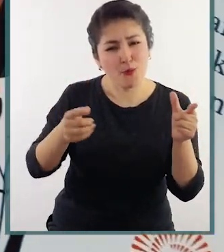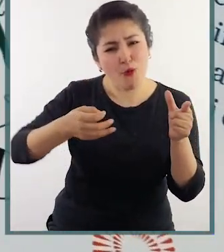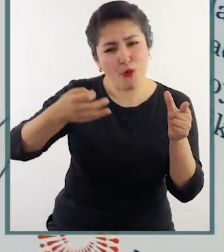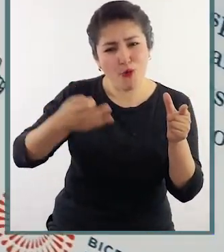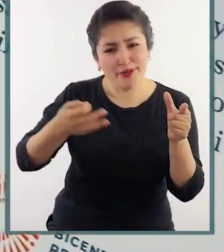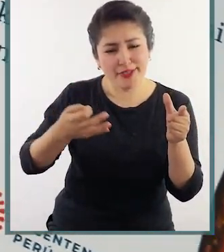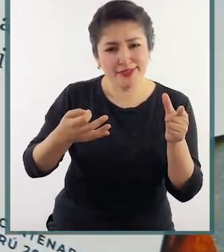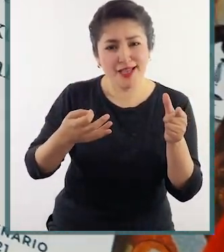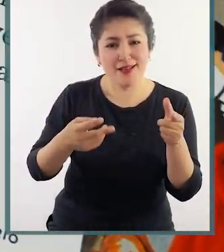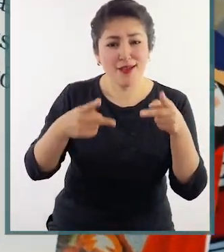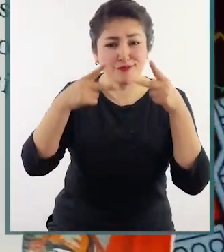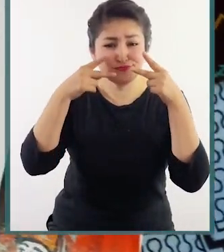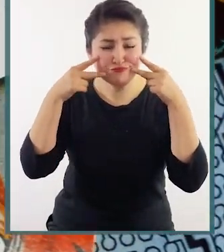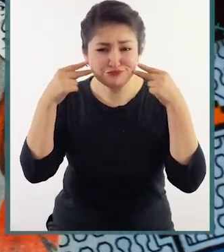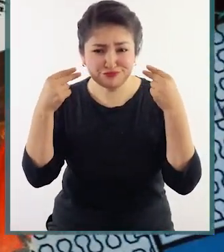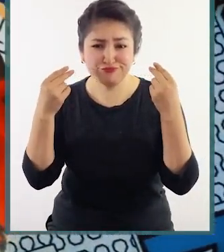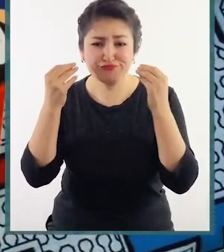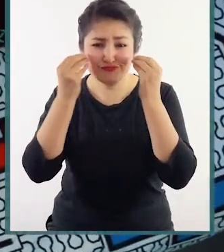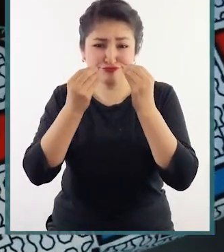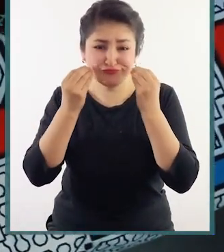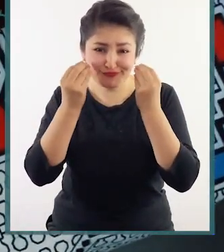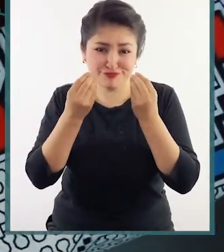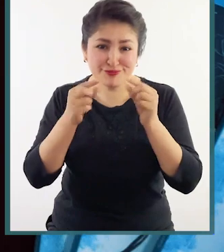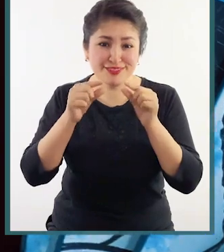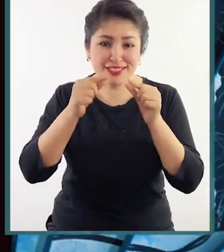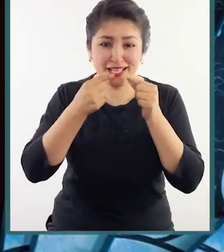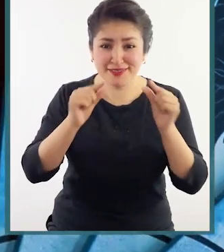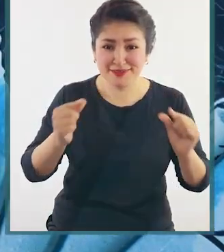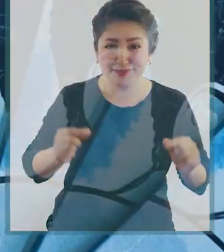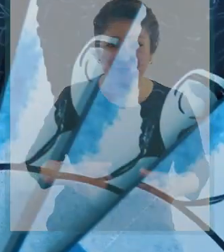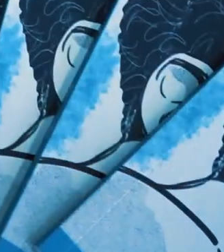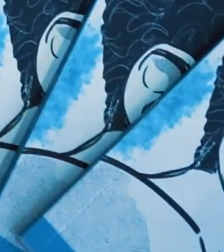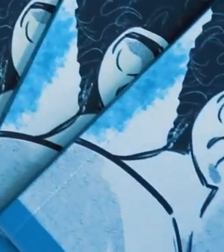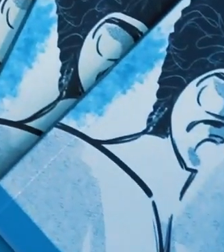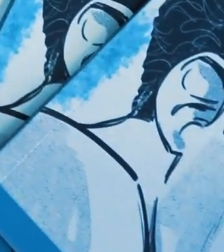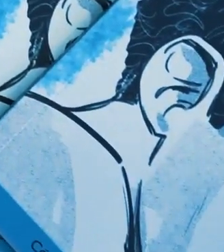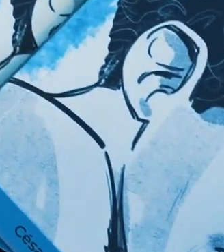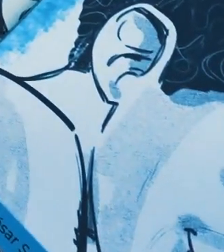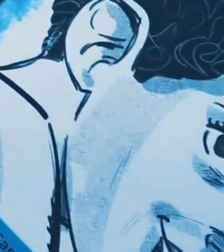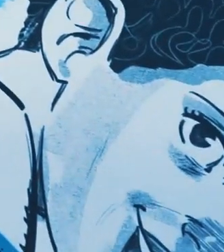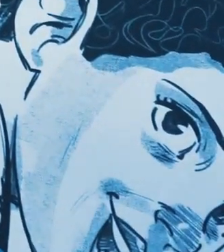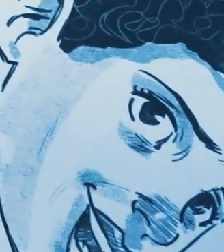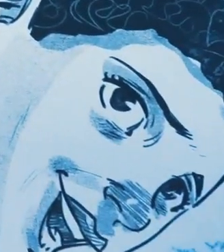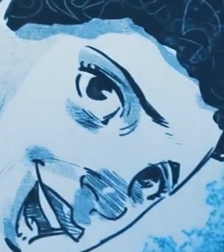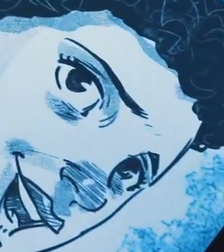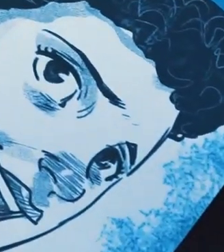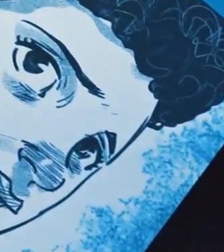originarias, como Aymara, Wahum, Yachaninka.